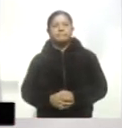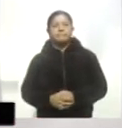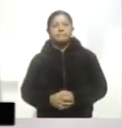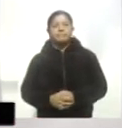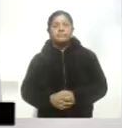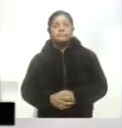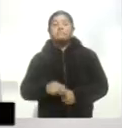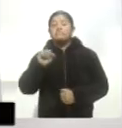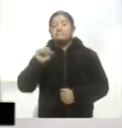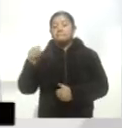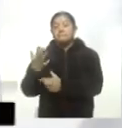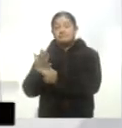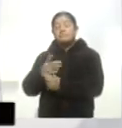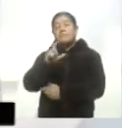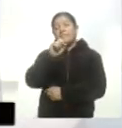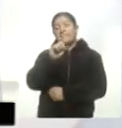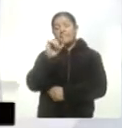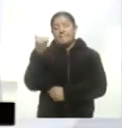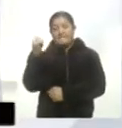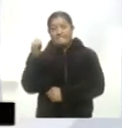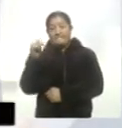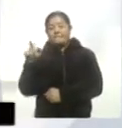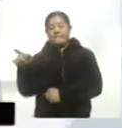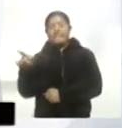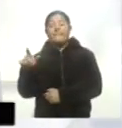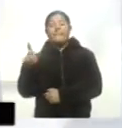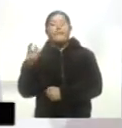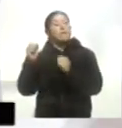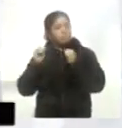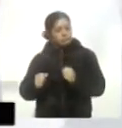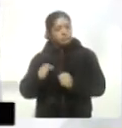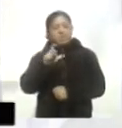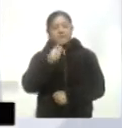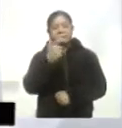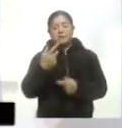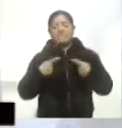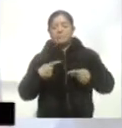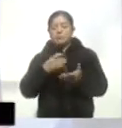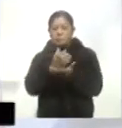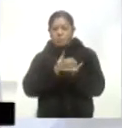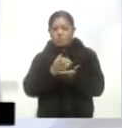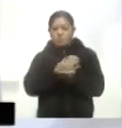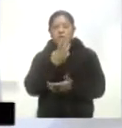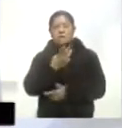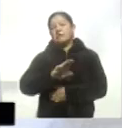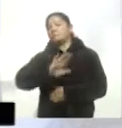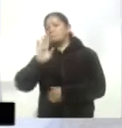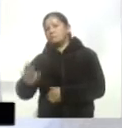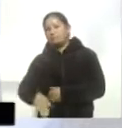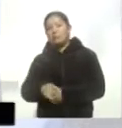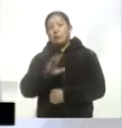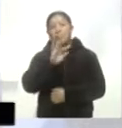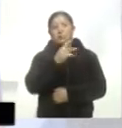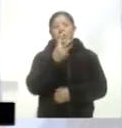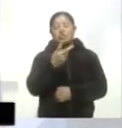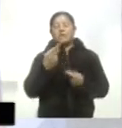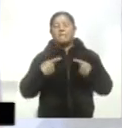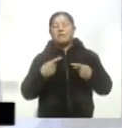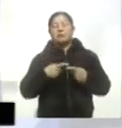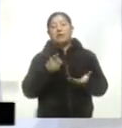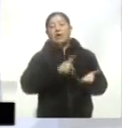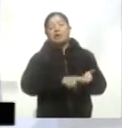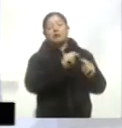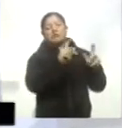De acuerdo con el reporte del 20 de agosto, la Secretaría de Salud del Estado confirmó 27 personas recuperadas, 3 fallecimientos, 42 casos positivos